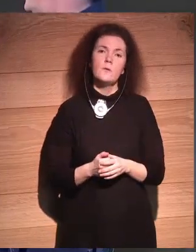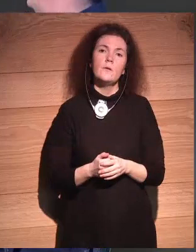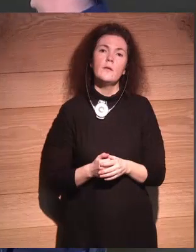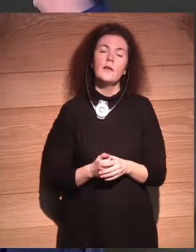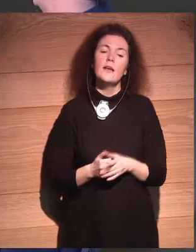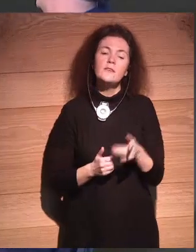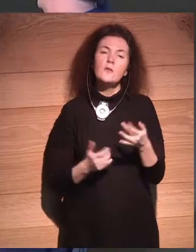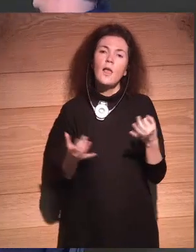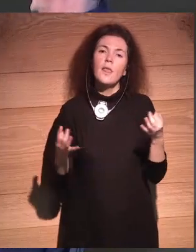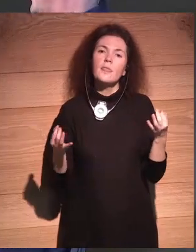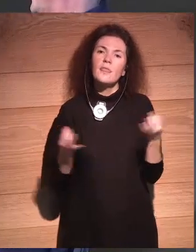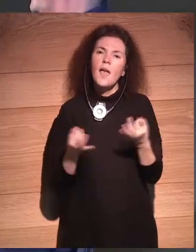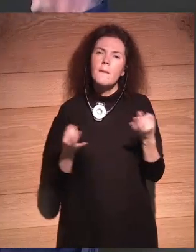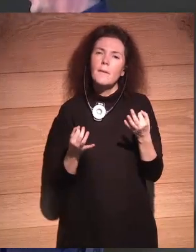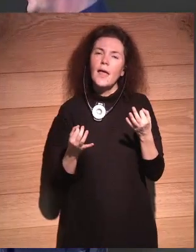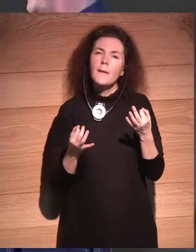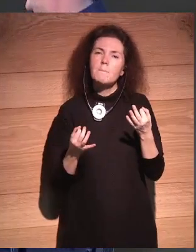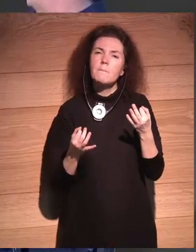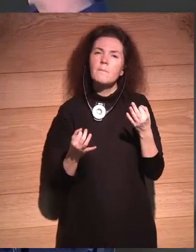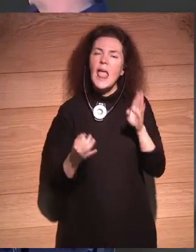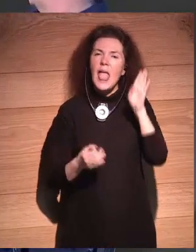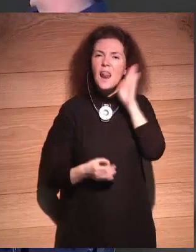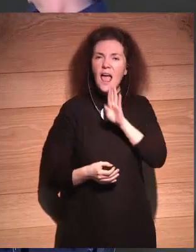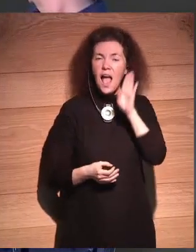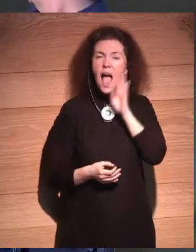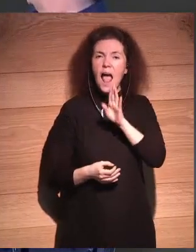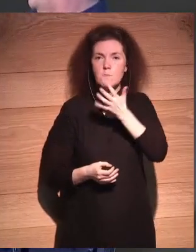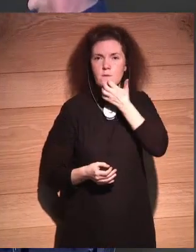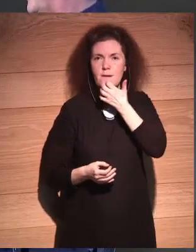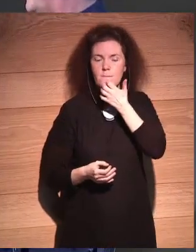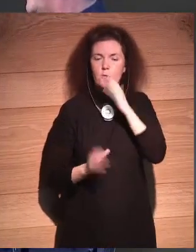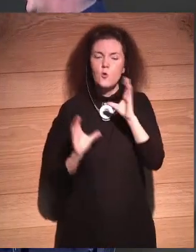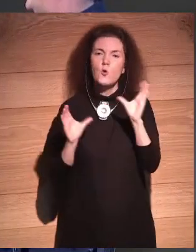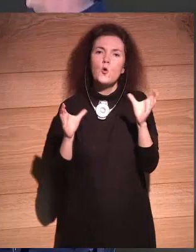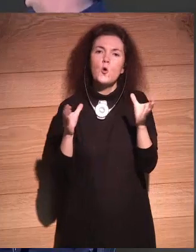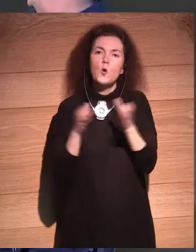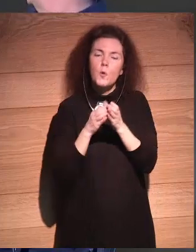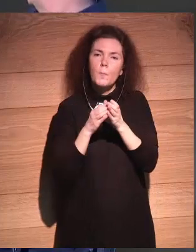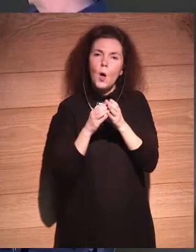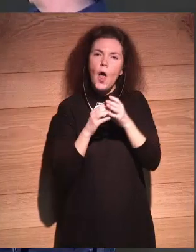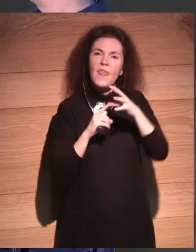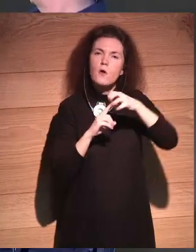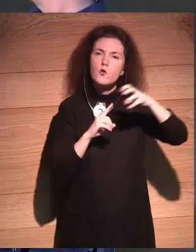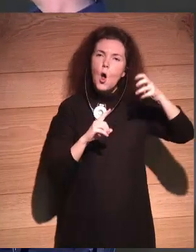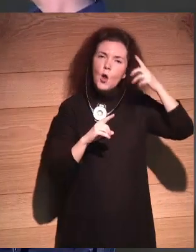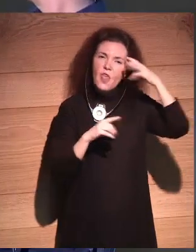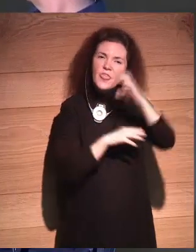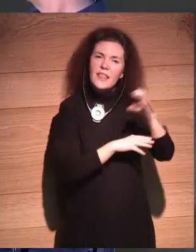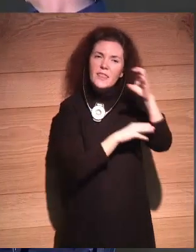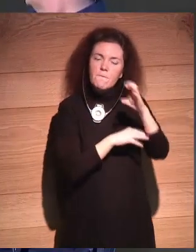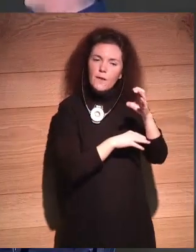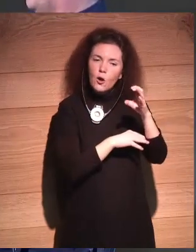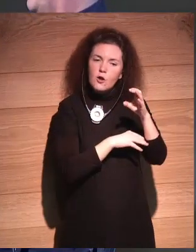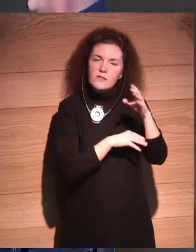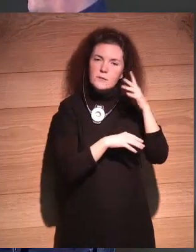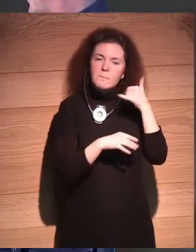Debería de ser ilegal, por ejemplo, tener un grupo de neurocientíficos para ver cómo podemos hacer que la gente